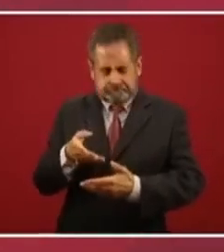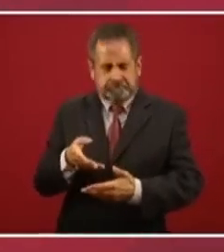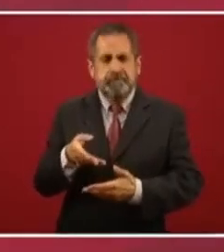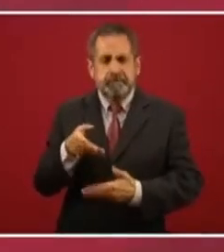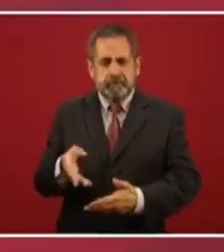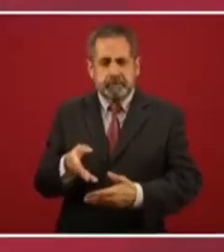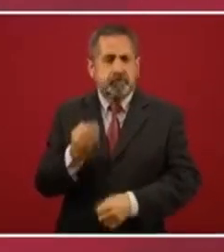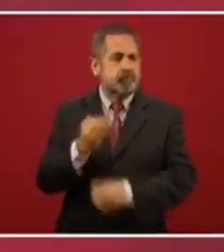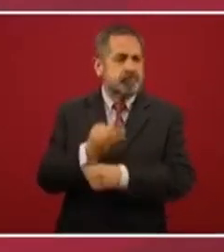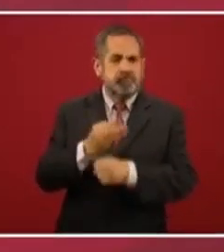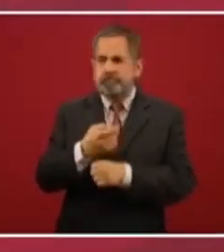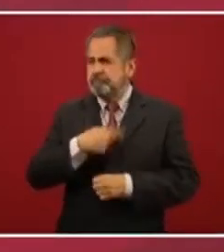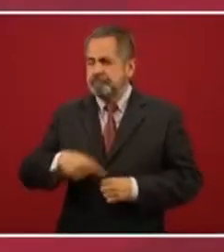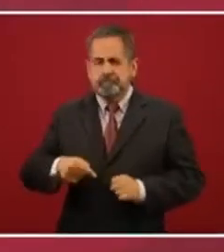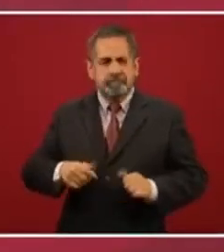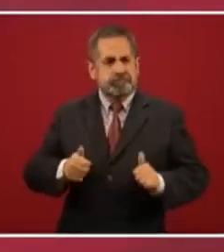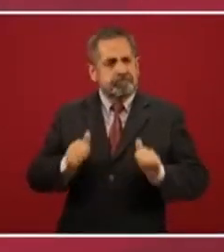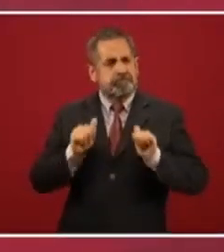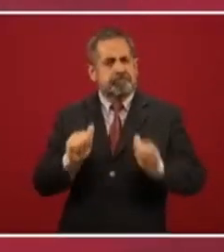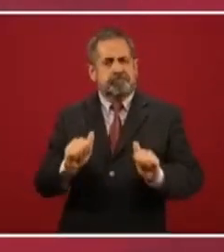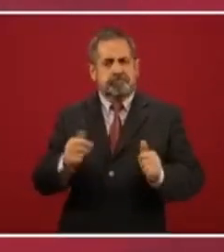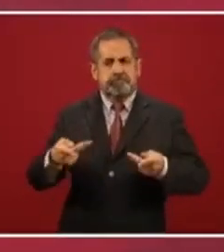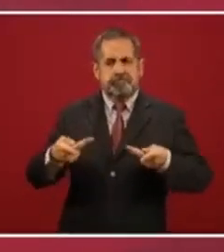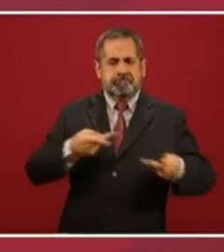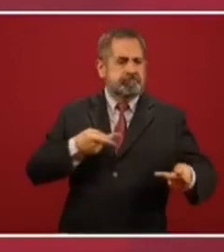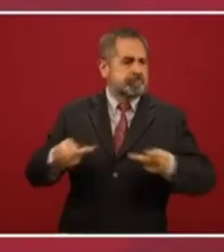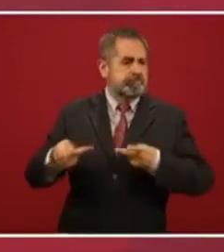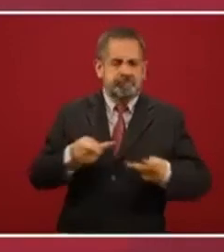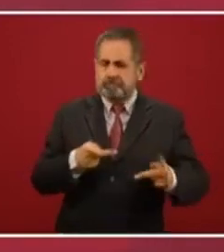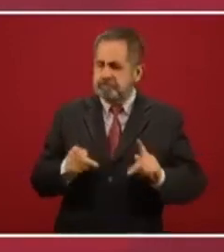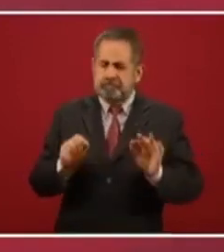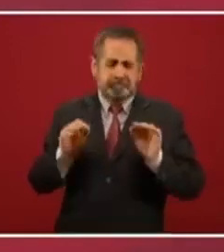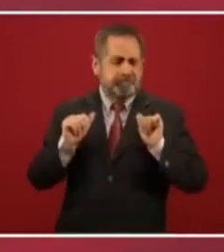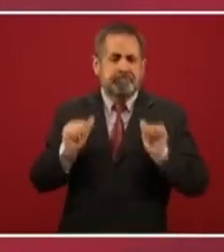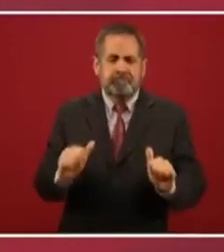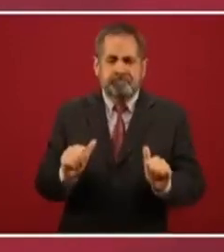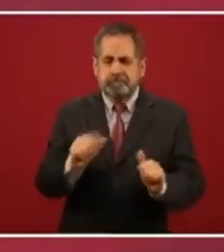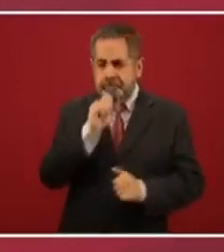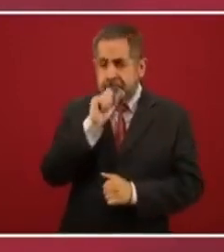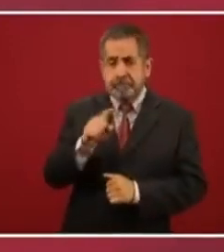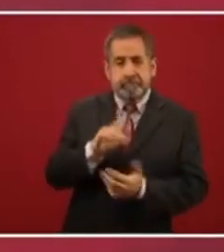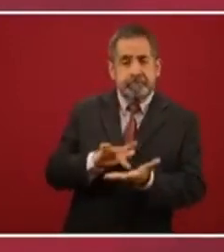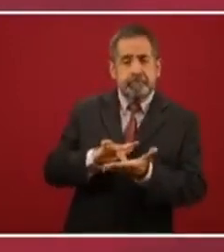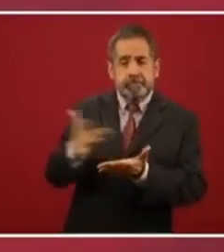Estamos preparados. Y agradezco